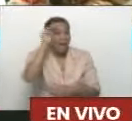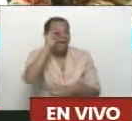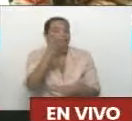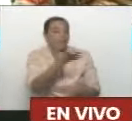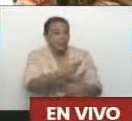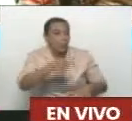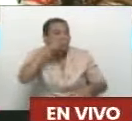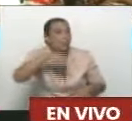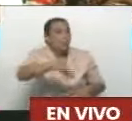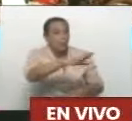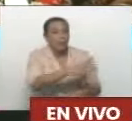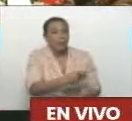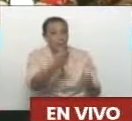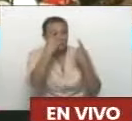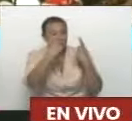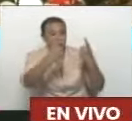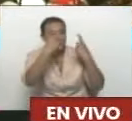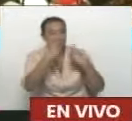cultores.